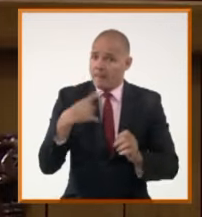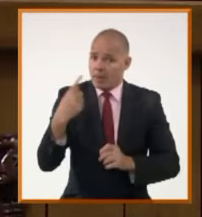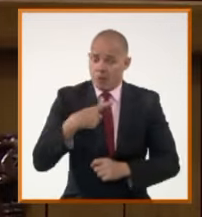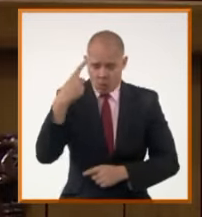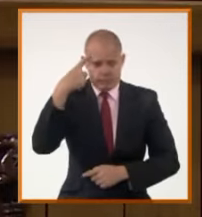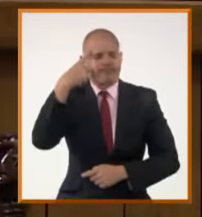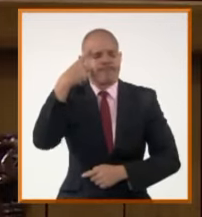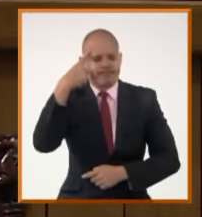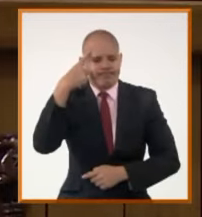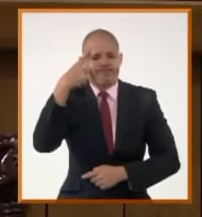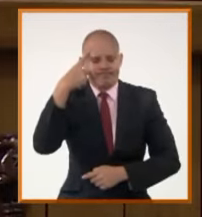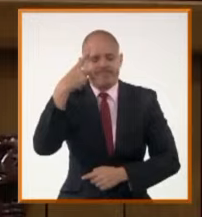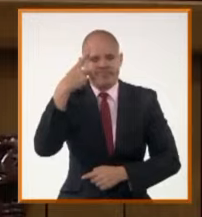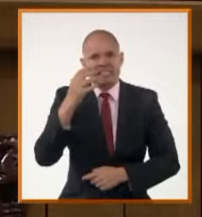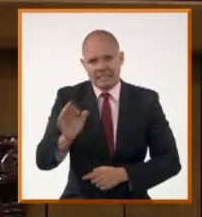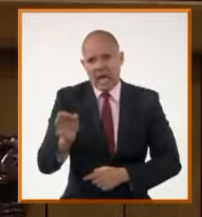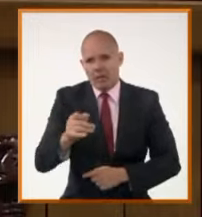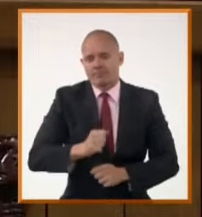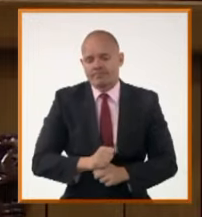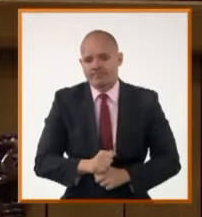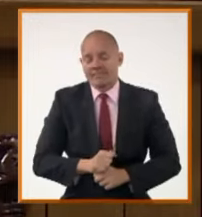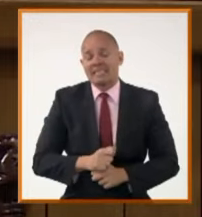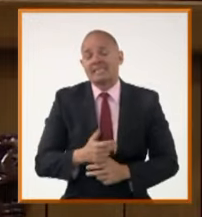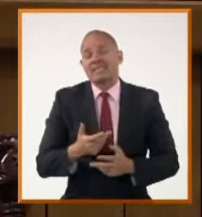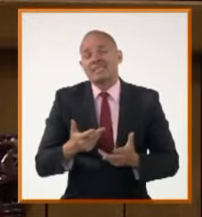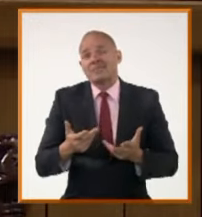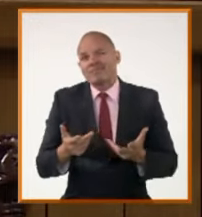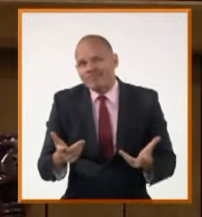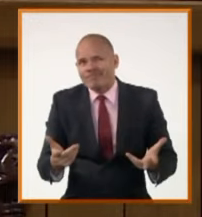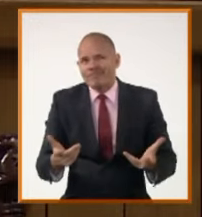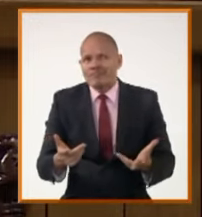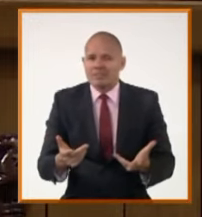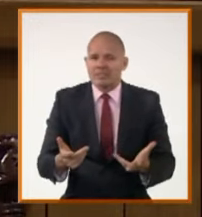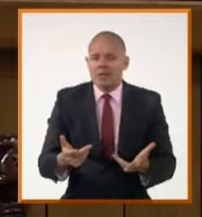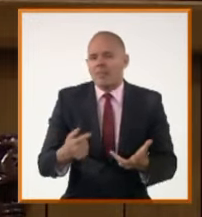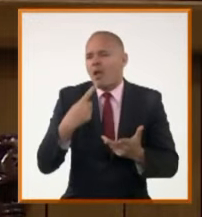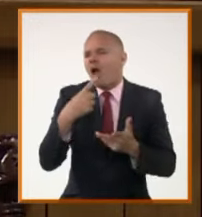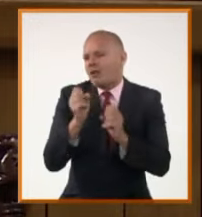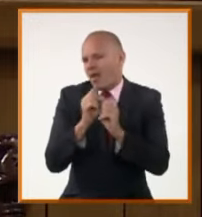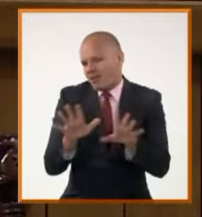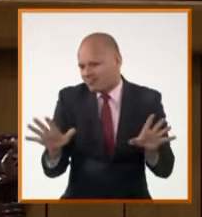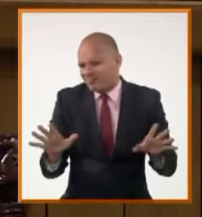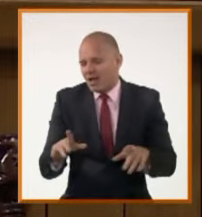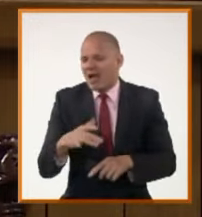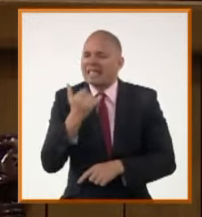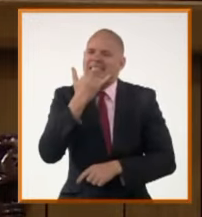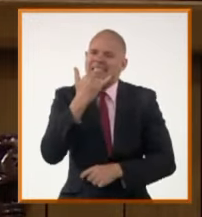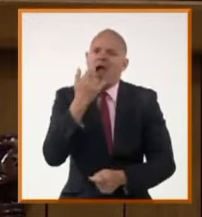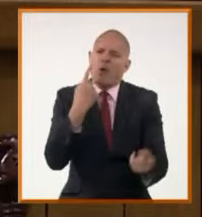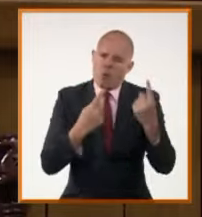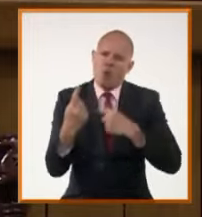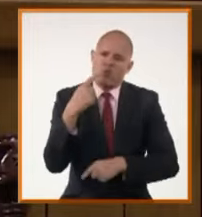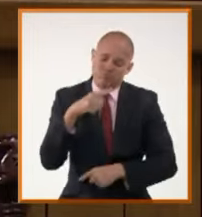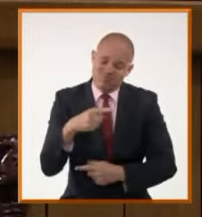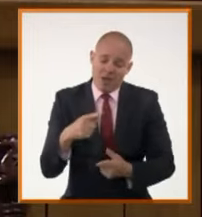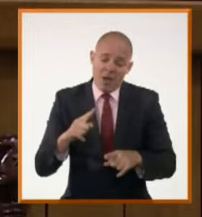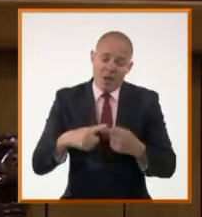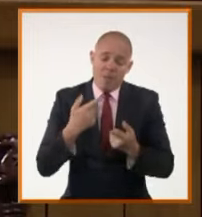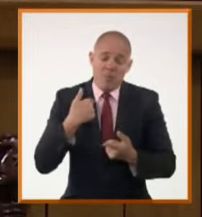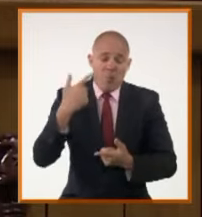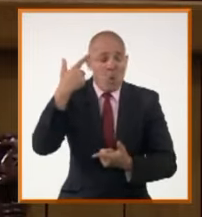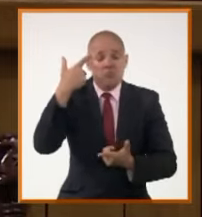implementando. Pero hemos cometido errores, porque las normas que hicimos, por desconocimiento y por lo que